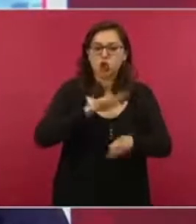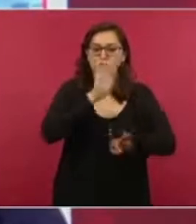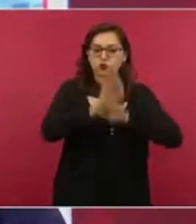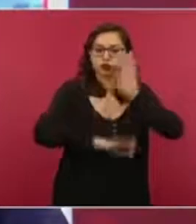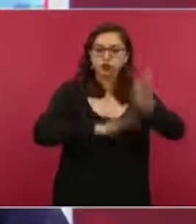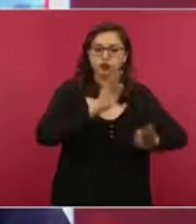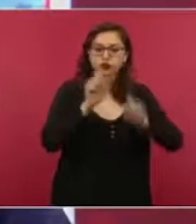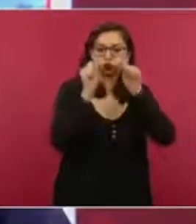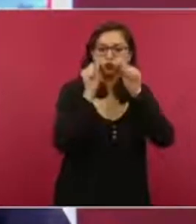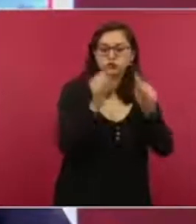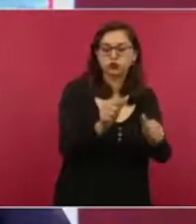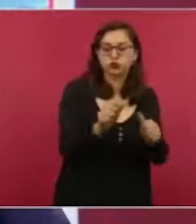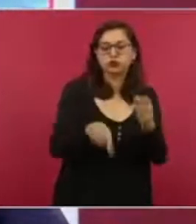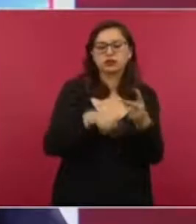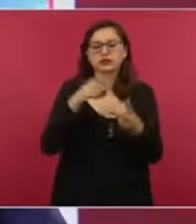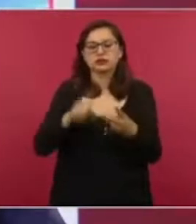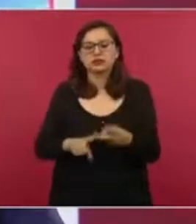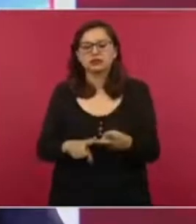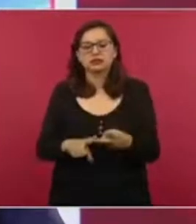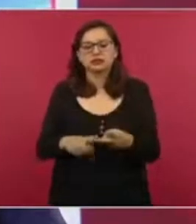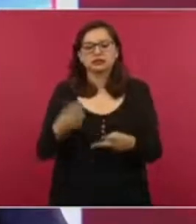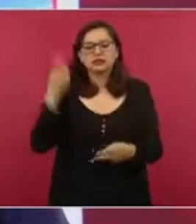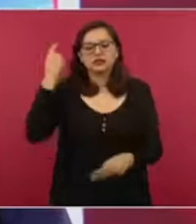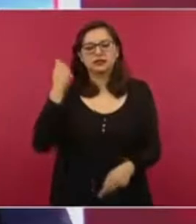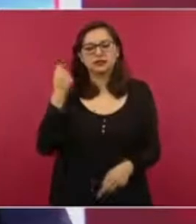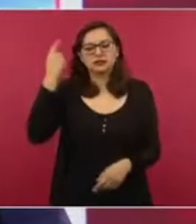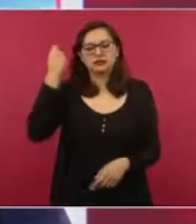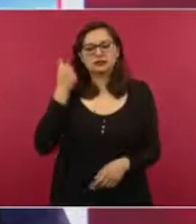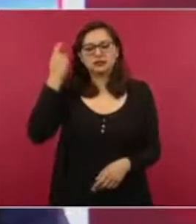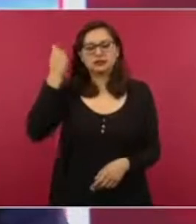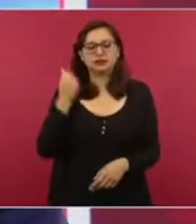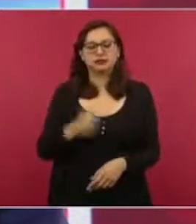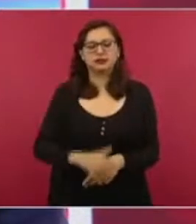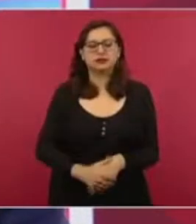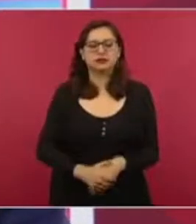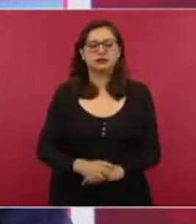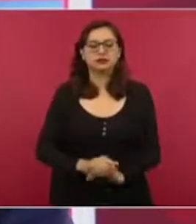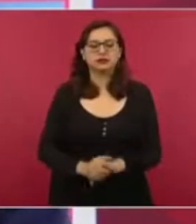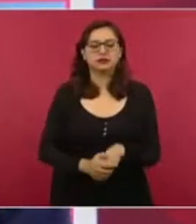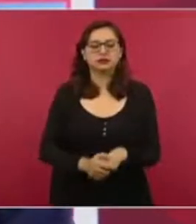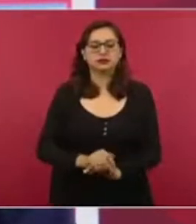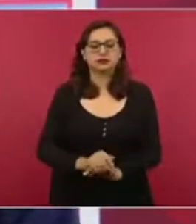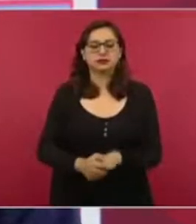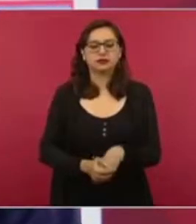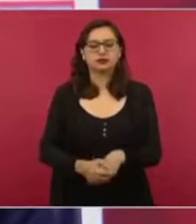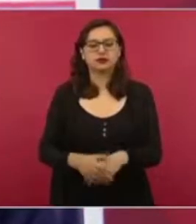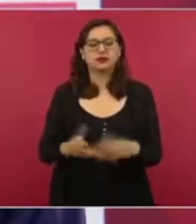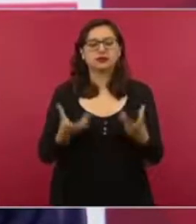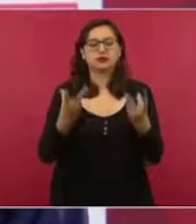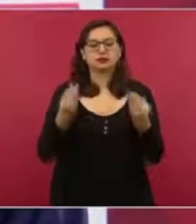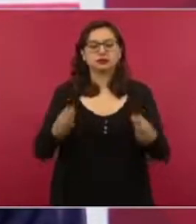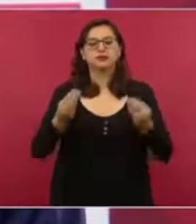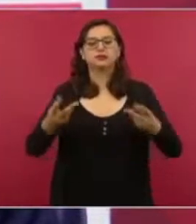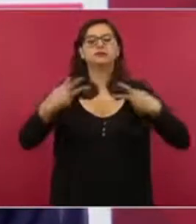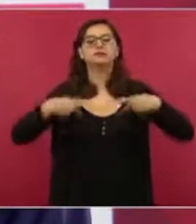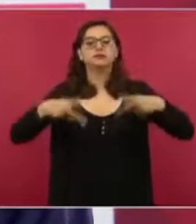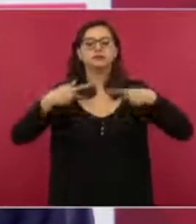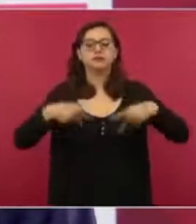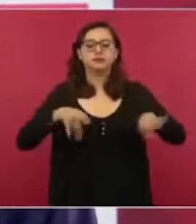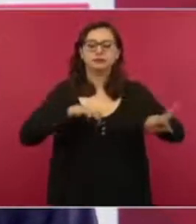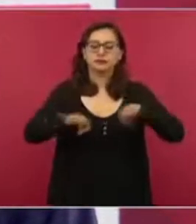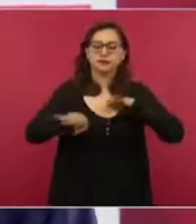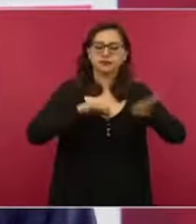Porque es también lamentable que muchos que se dedican al periodismo terminan